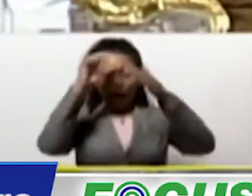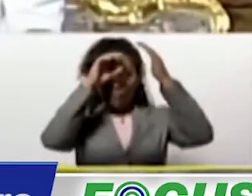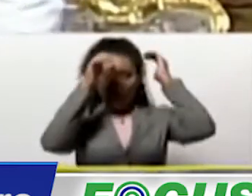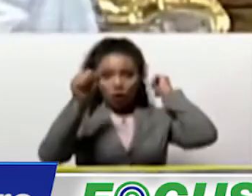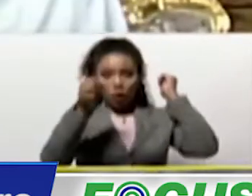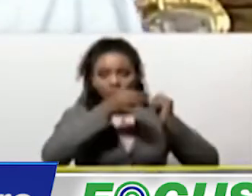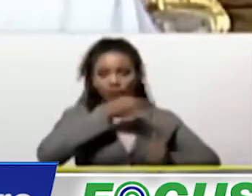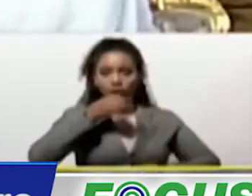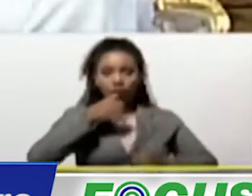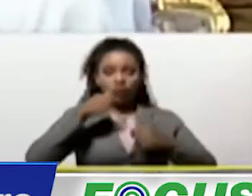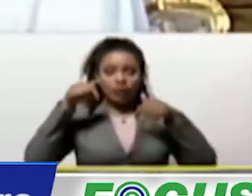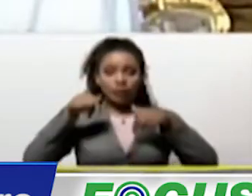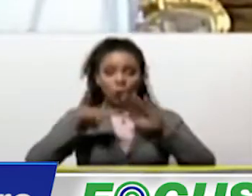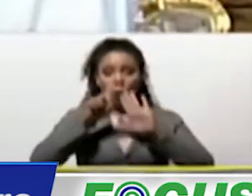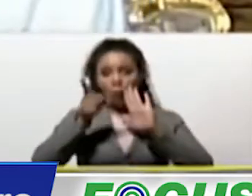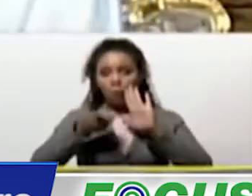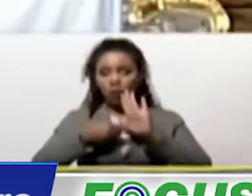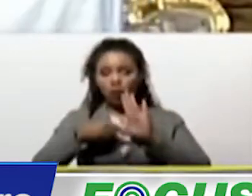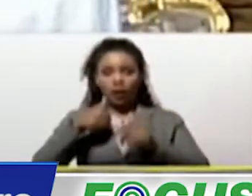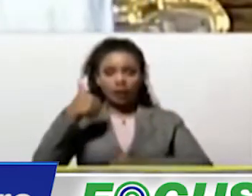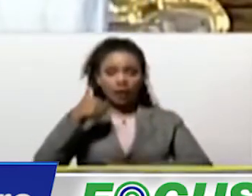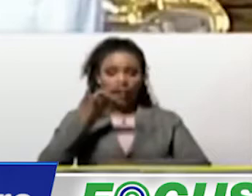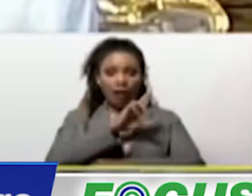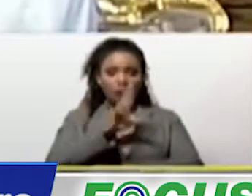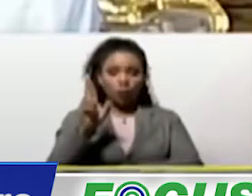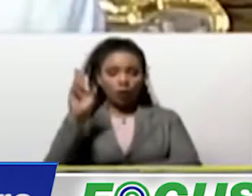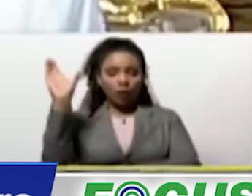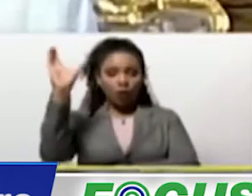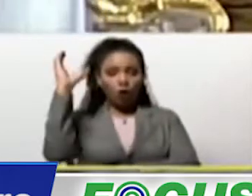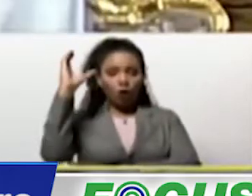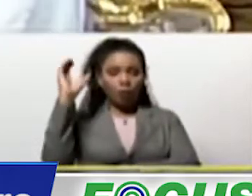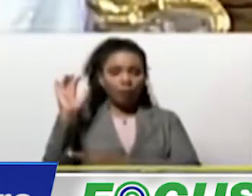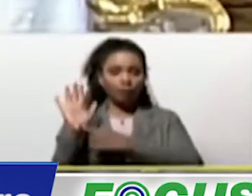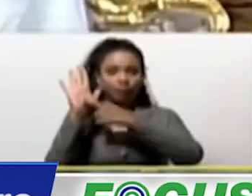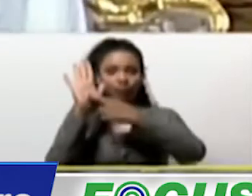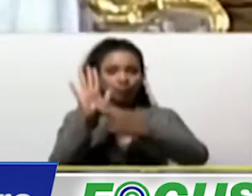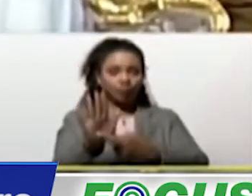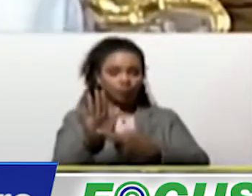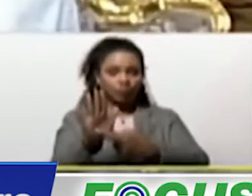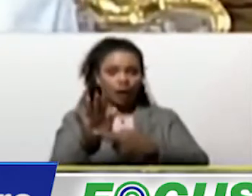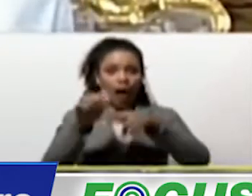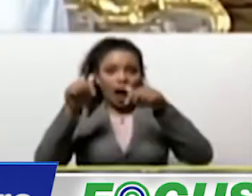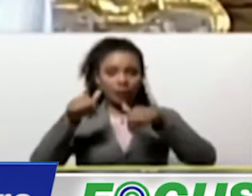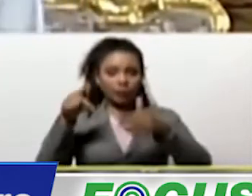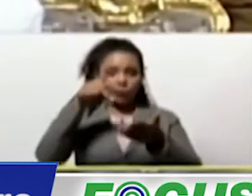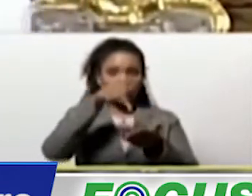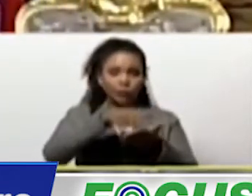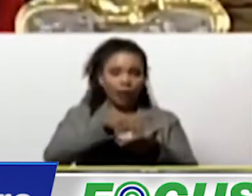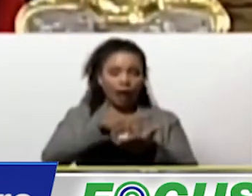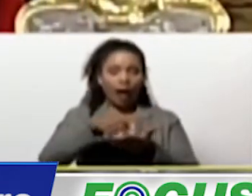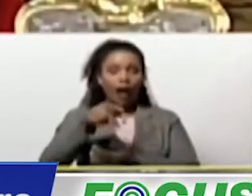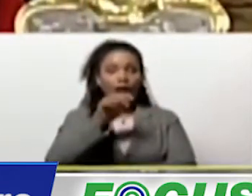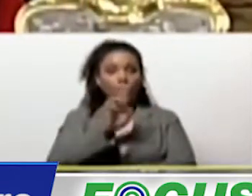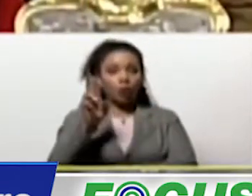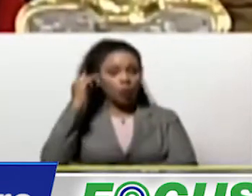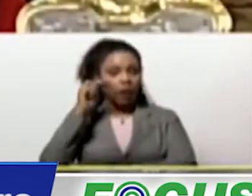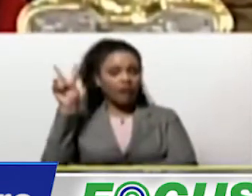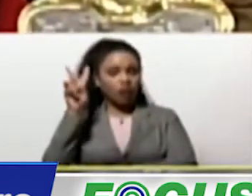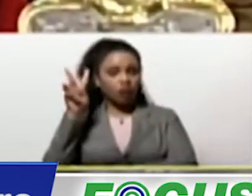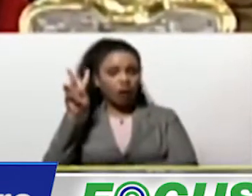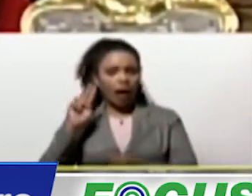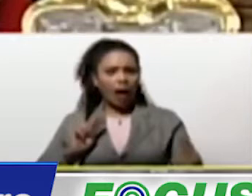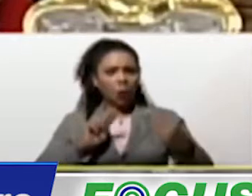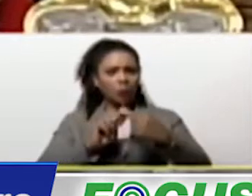embajador extraordinario y plenipotenciario de la República de Colombia ante la República Bolivariana de Venezuela. Un